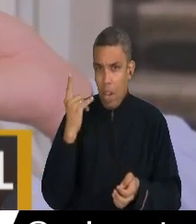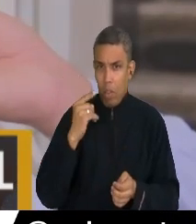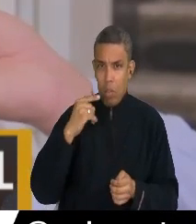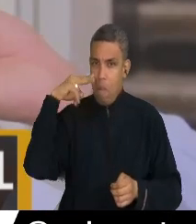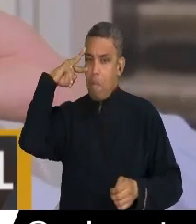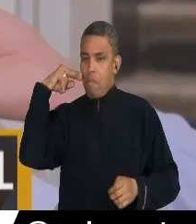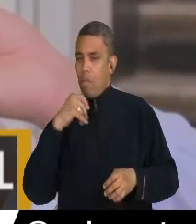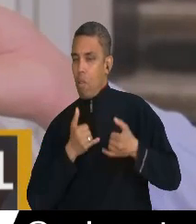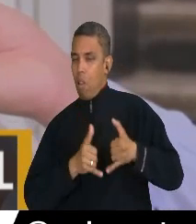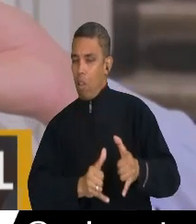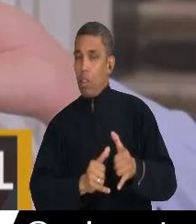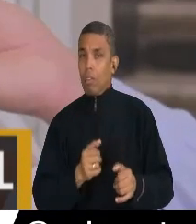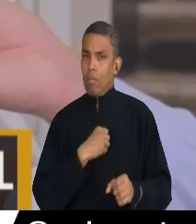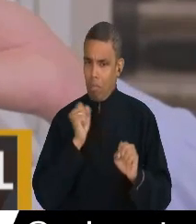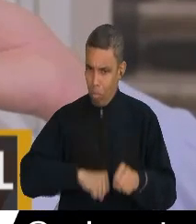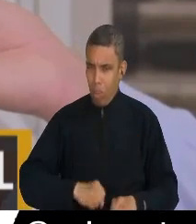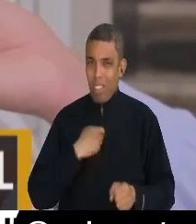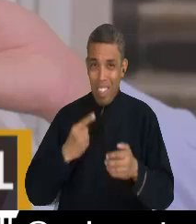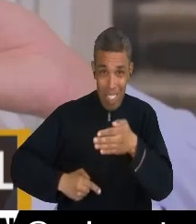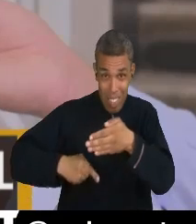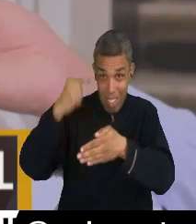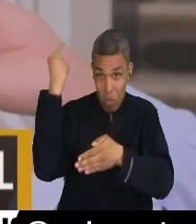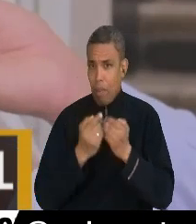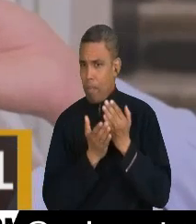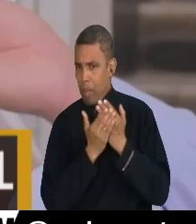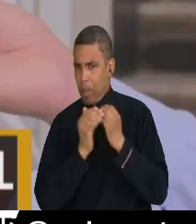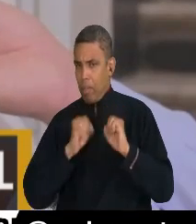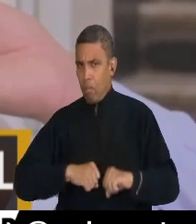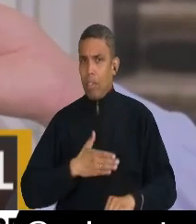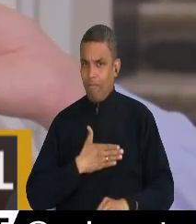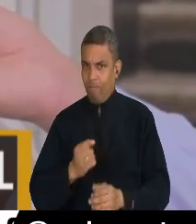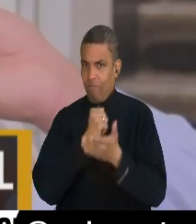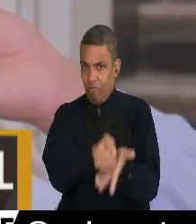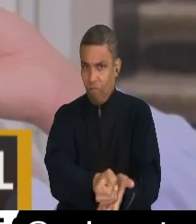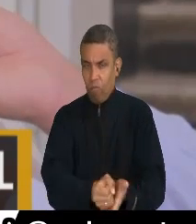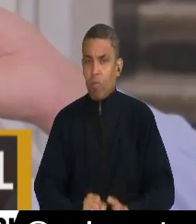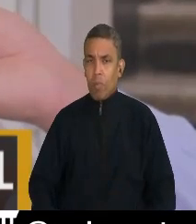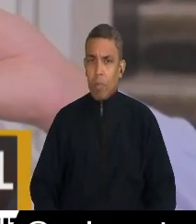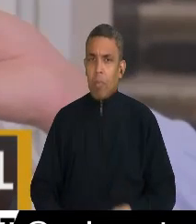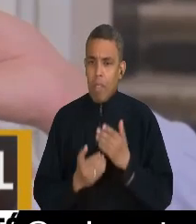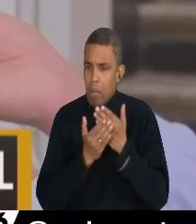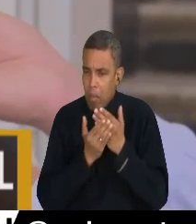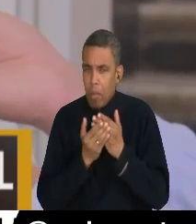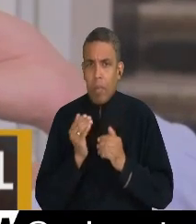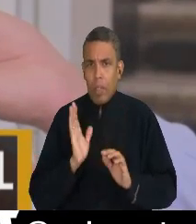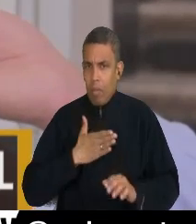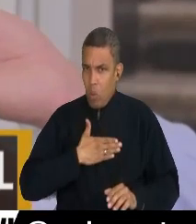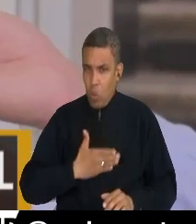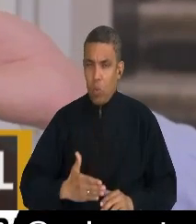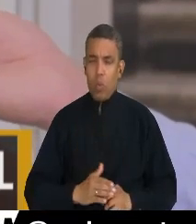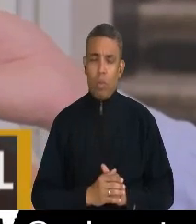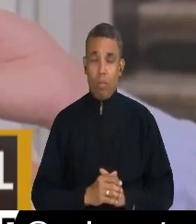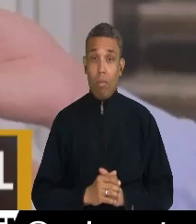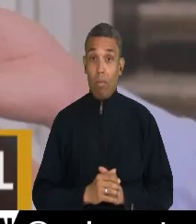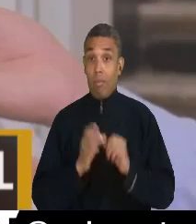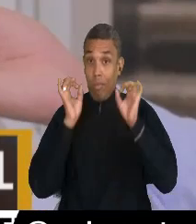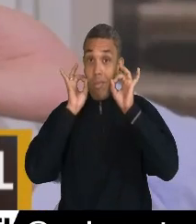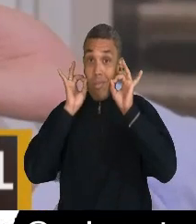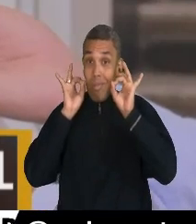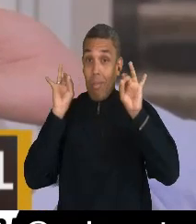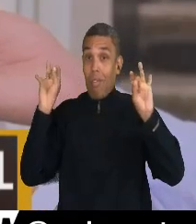por funcionarios para que denuncien o hagan saber a los organismos de seguridad, porque esto ya